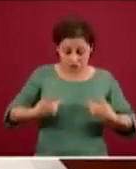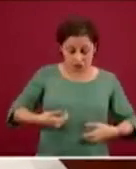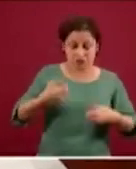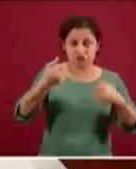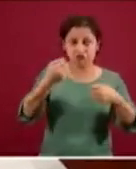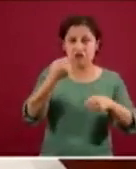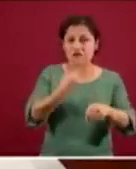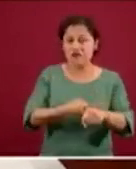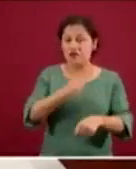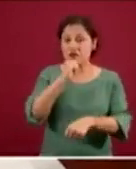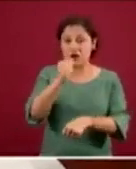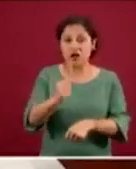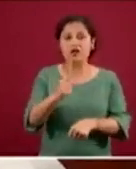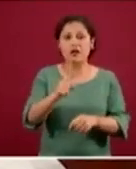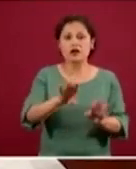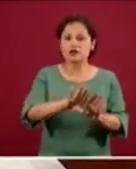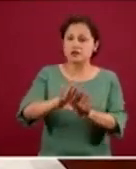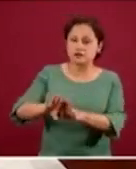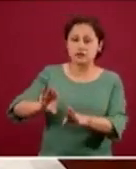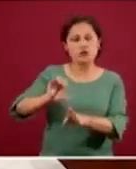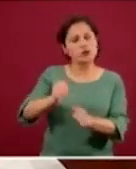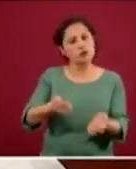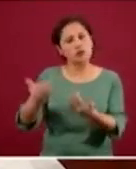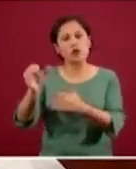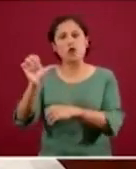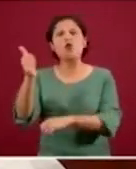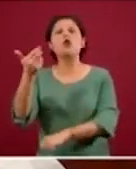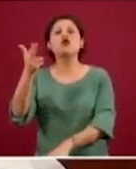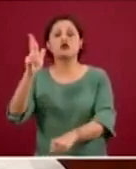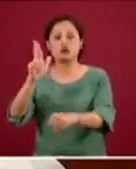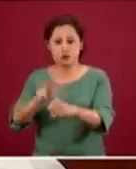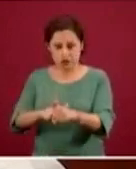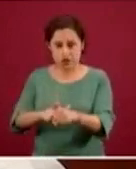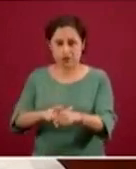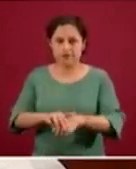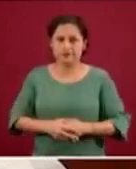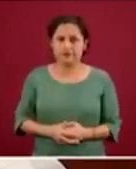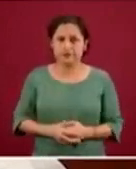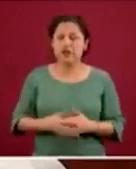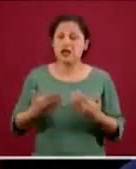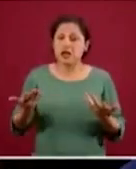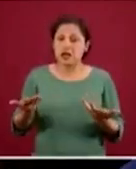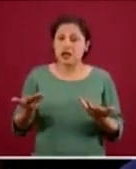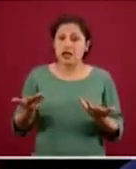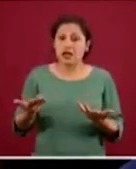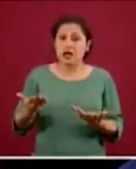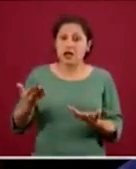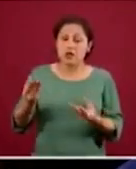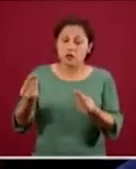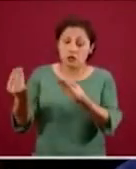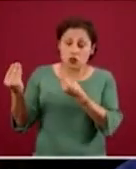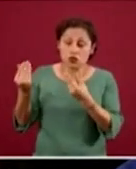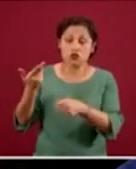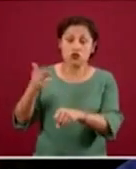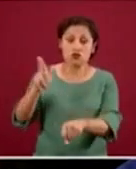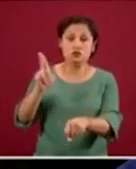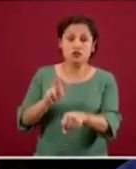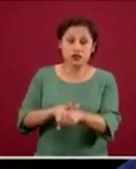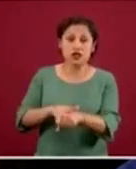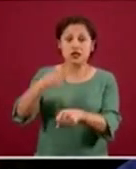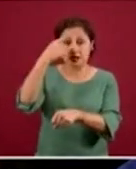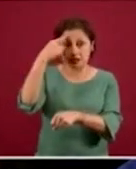la mayor parte de estos hospitales se van a dedicar como hospitales kobe la gente los